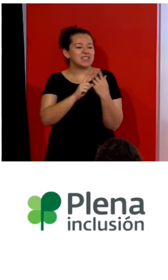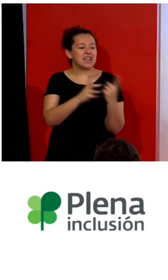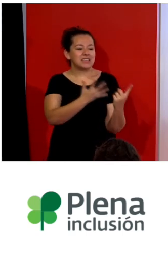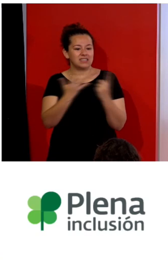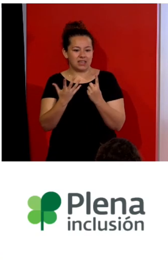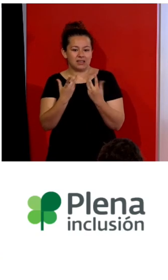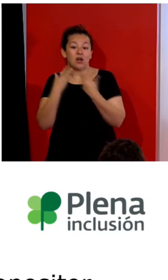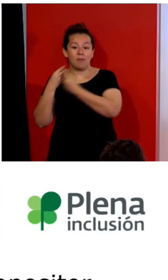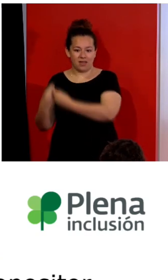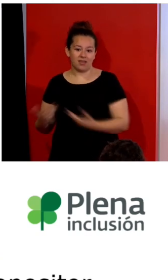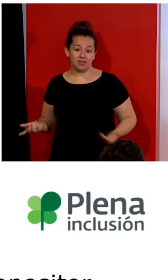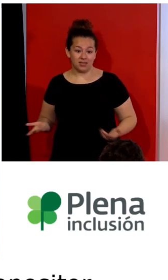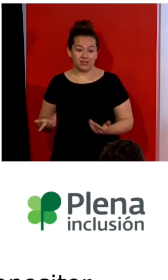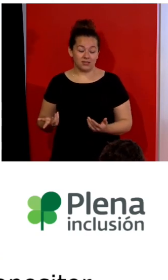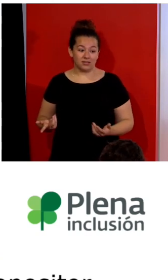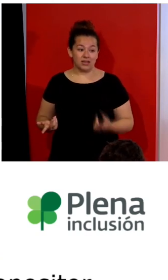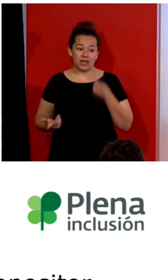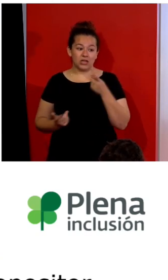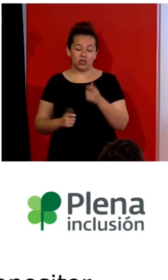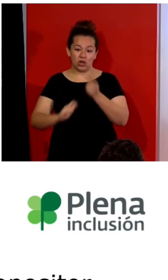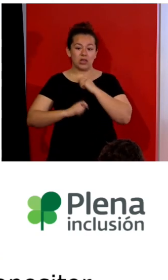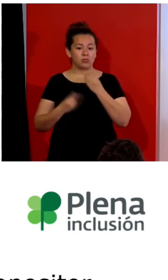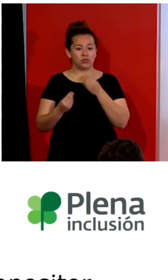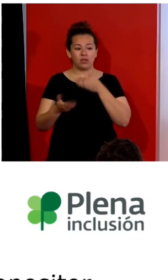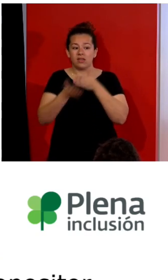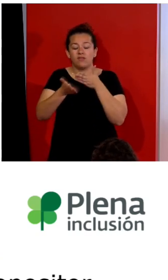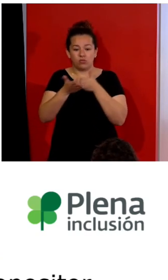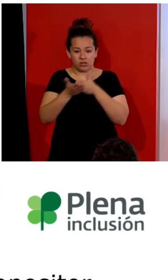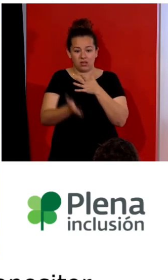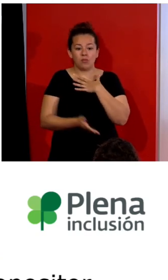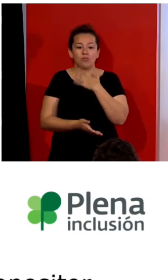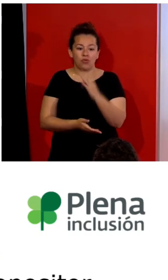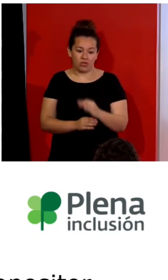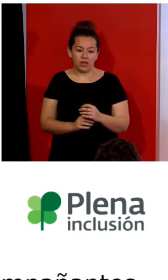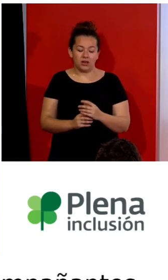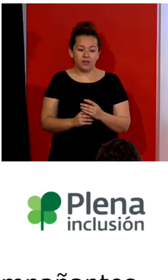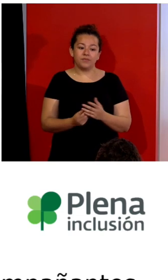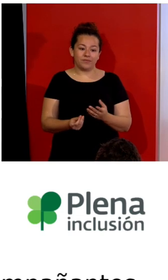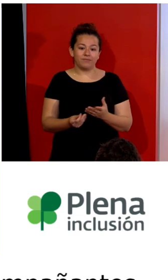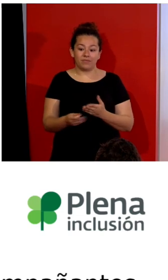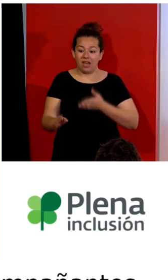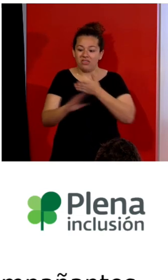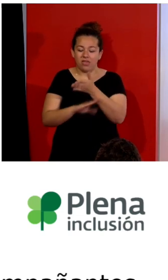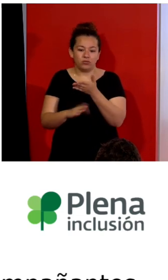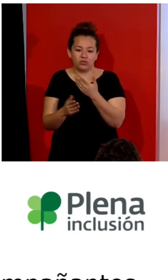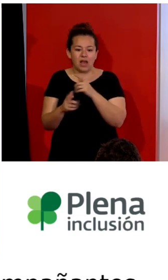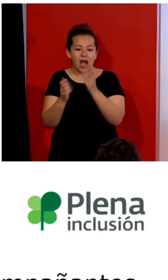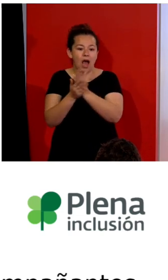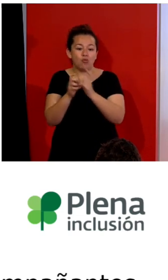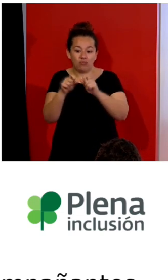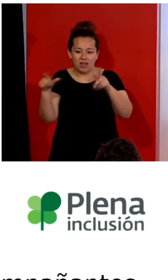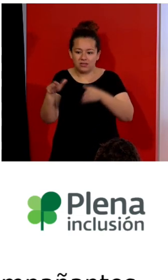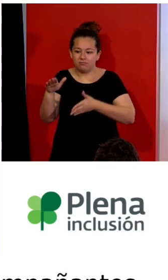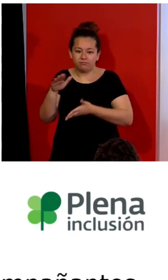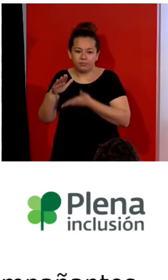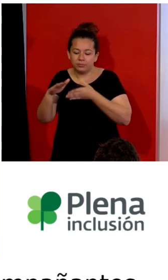acompañantes. Eso nos dificultó mucho el poder acceder a las aulas con rapidez,